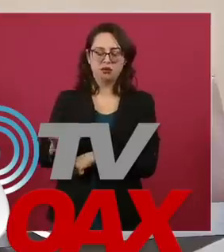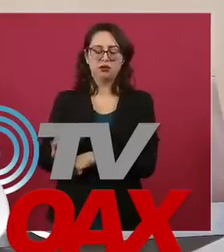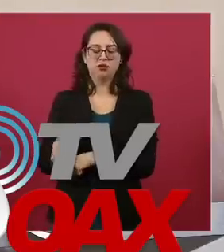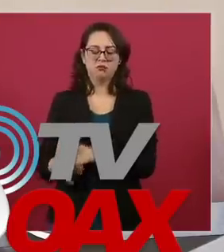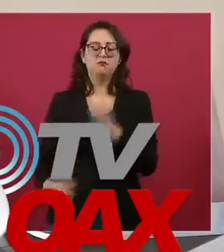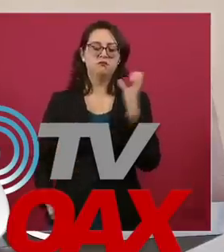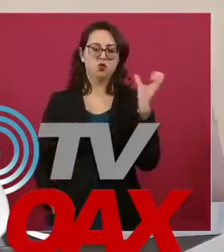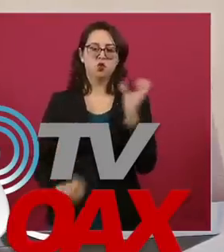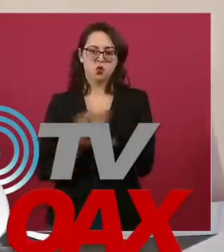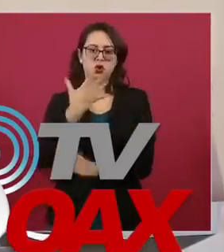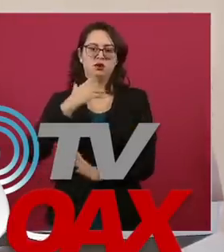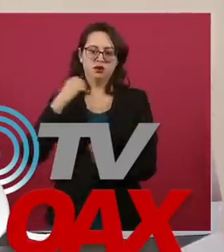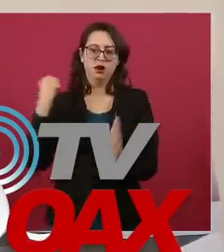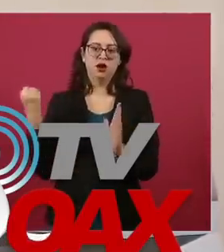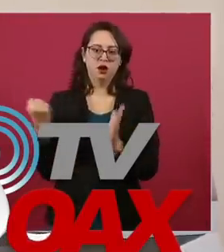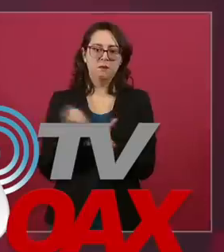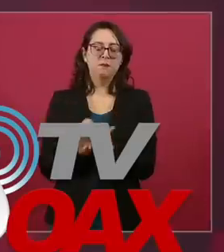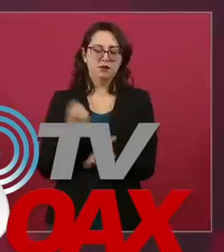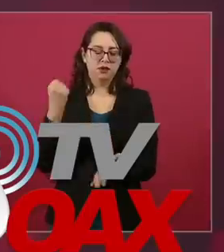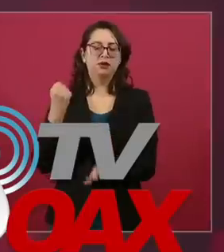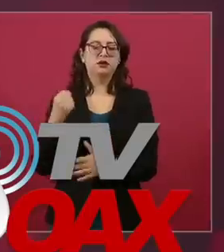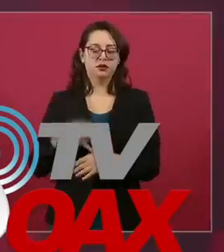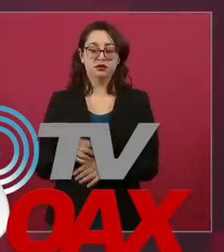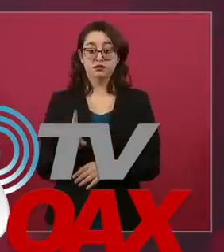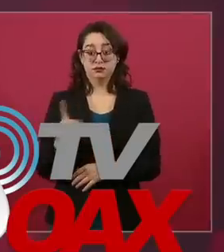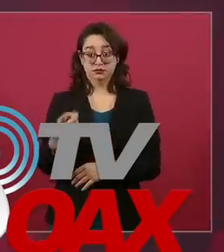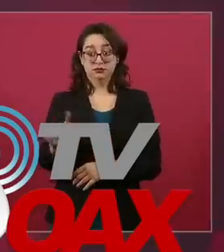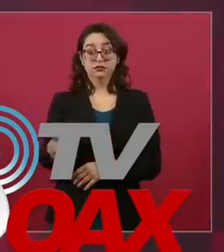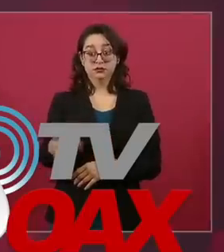línea, en diciembre.